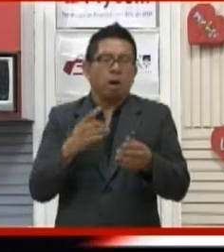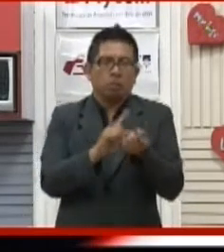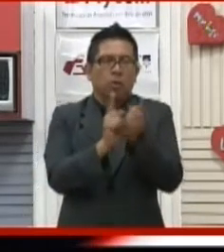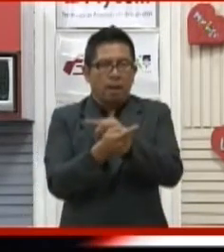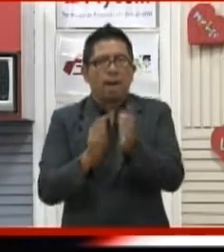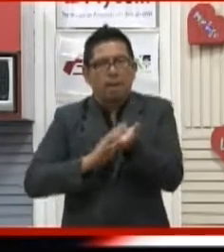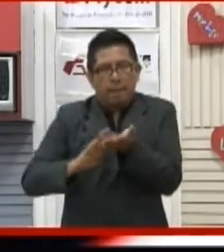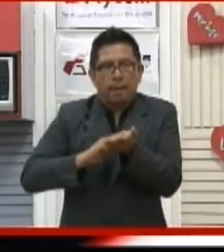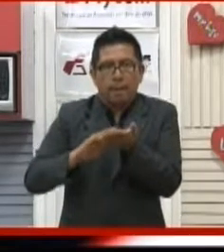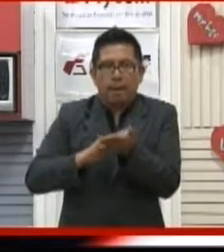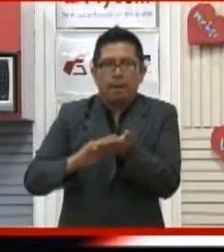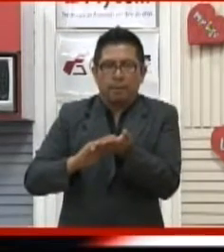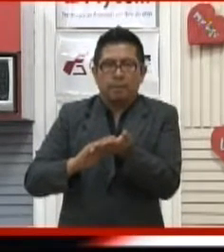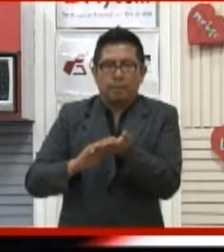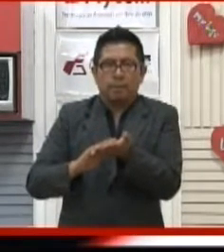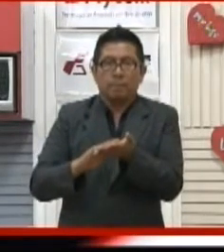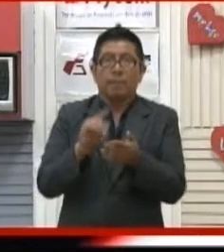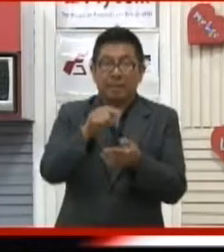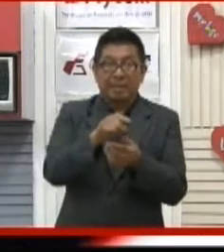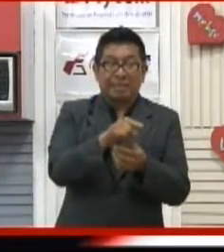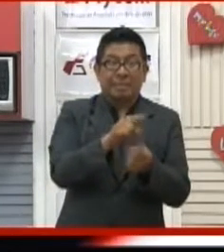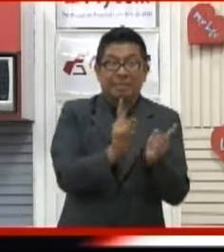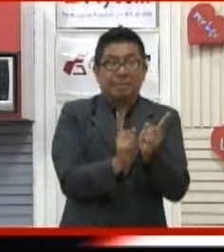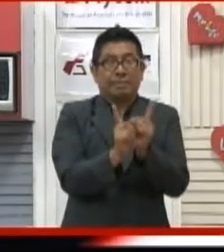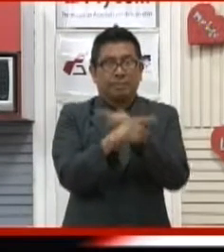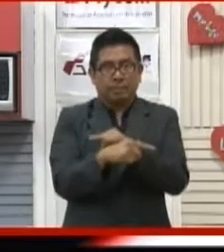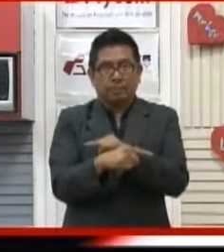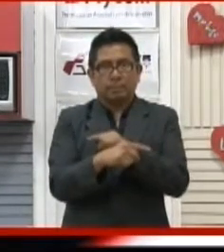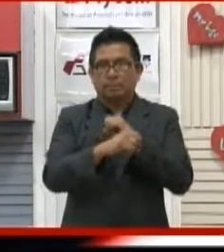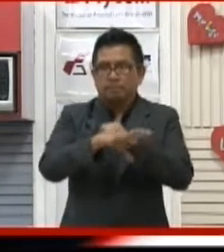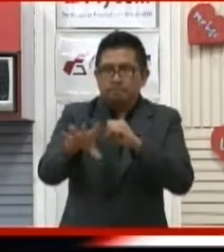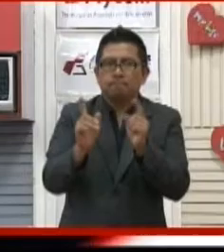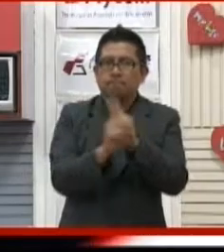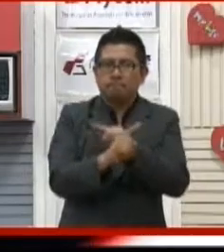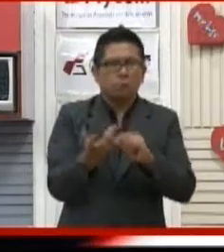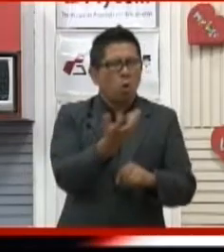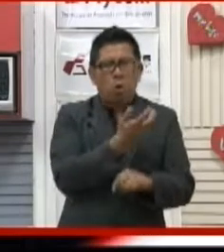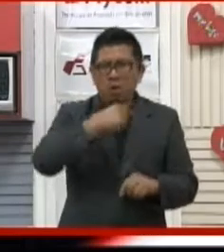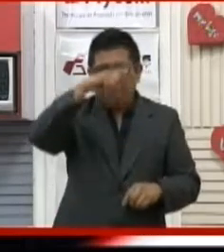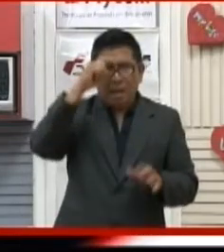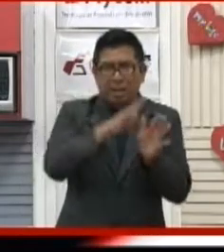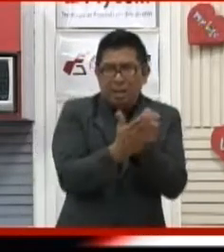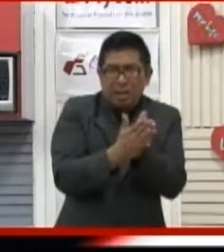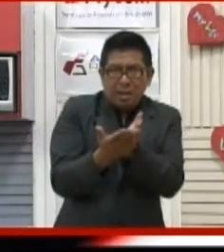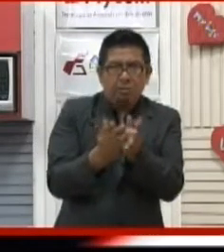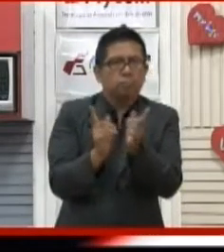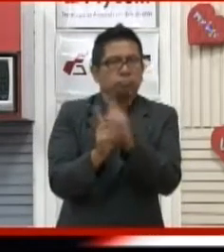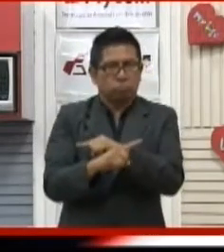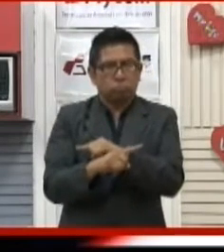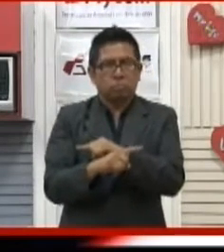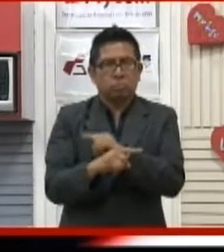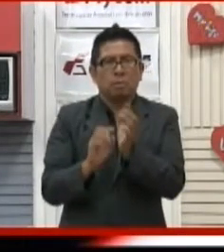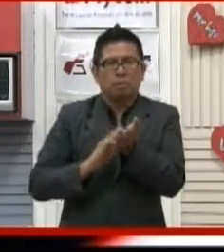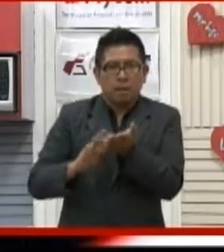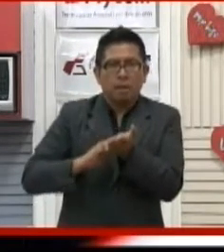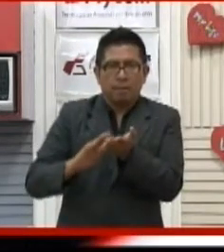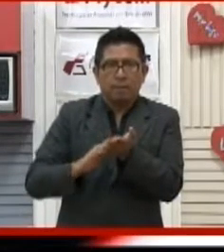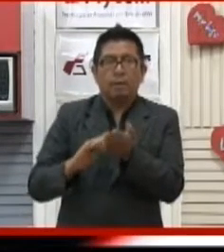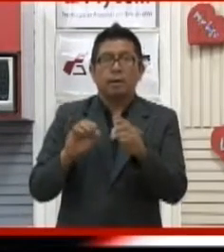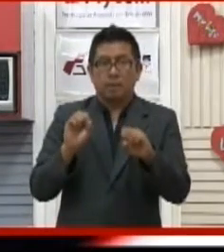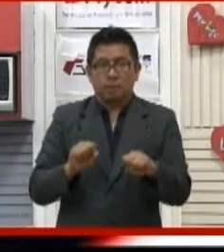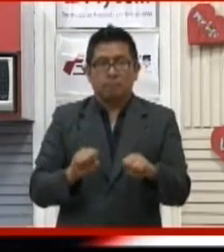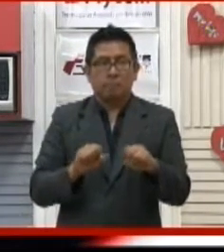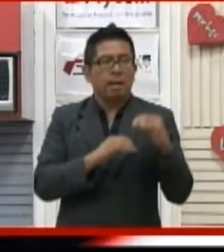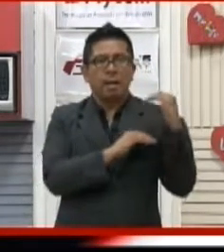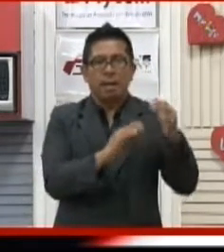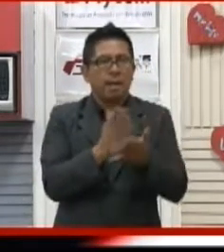busca es que se promueva esa transferencia de esas obras para que sean accesibles en esos formatos y sin ninguna